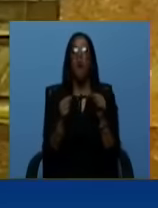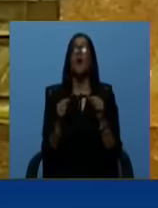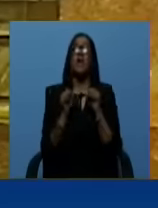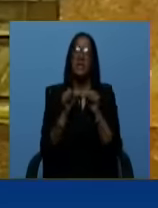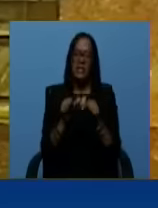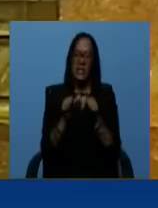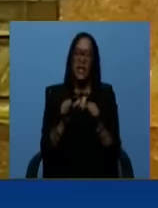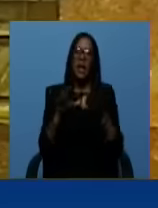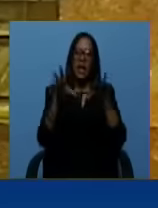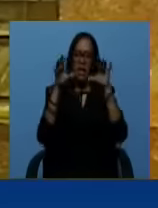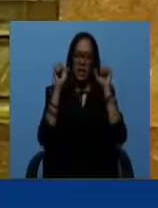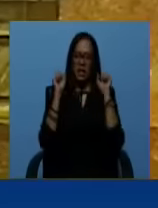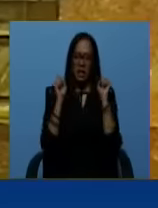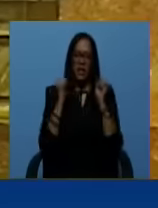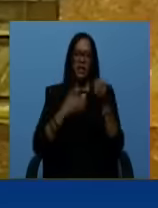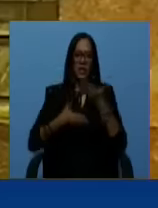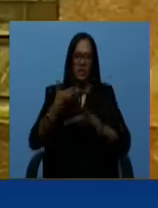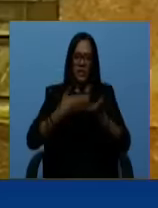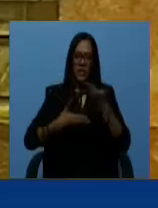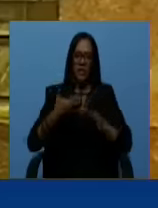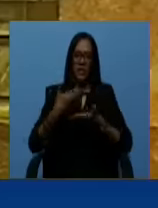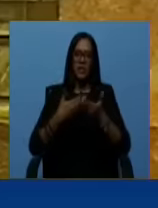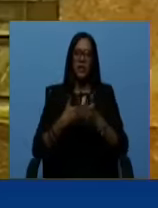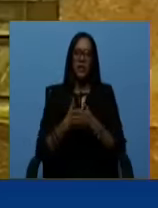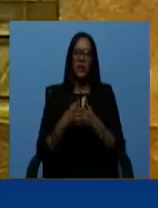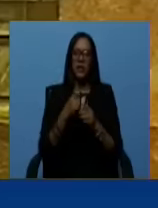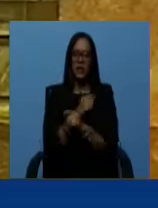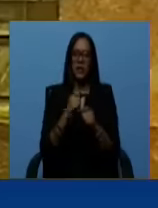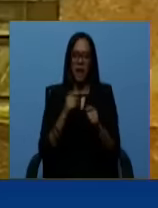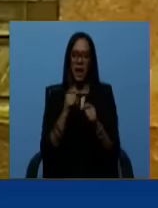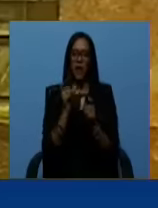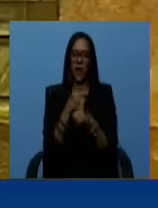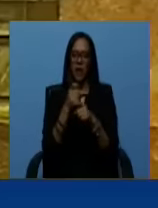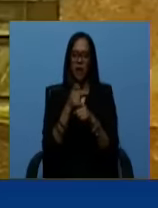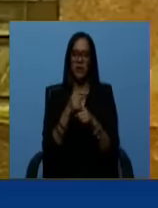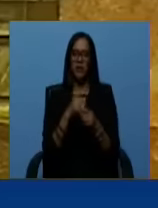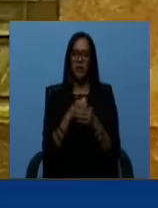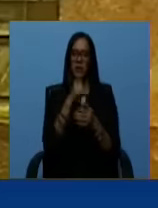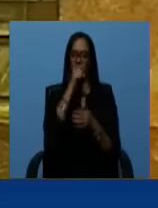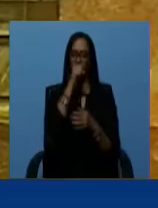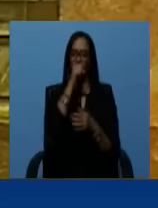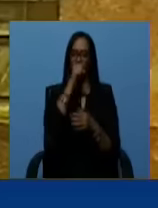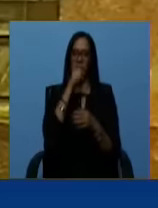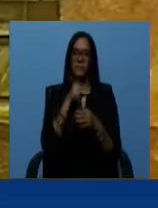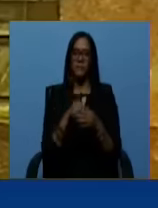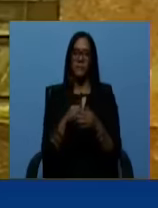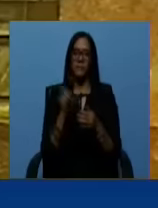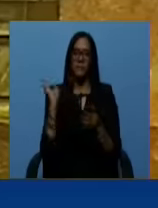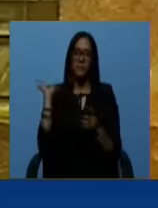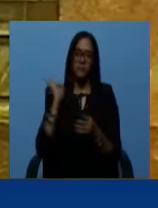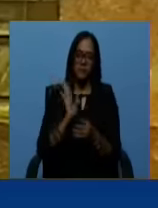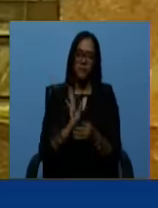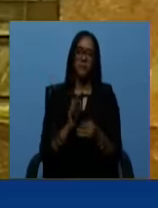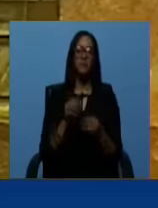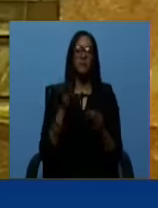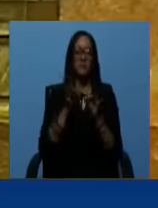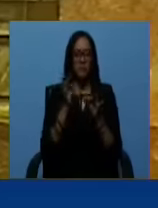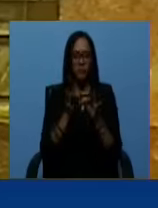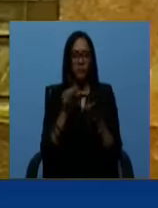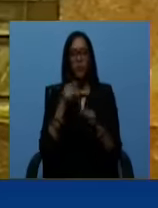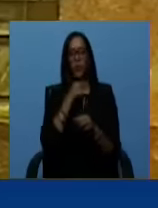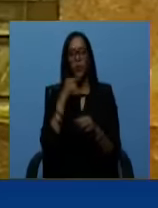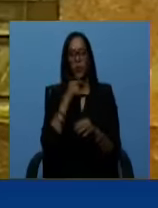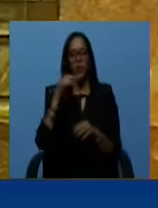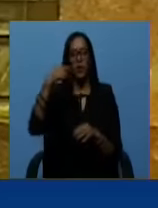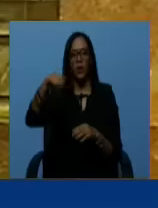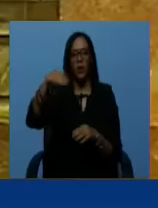el entendimiento. Está terminando agosto, viene septiembre, octubre,